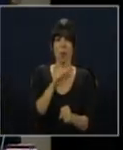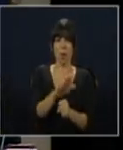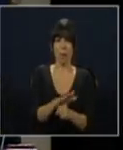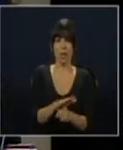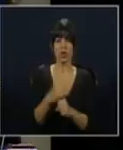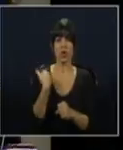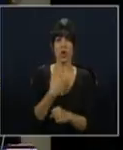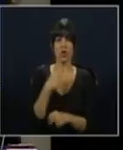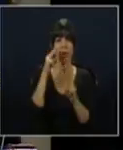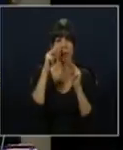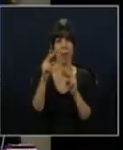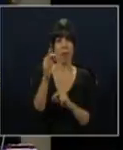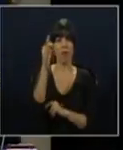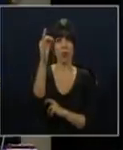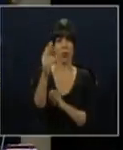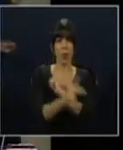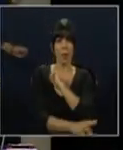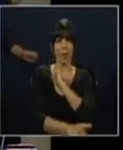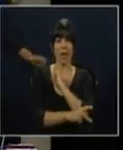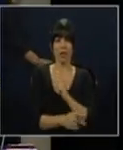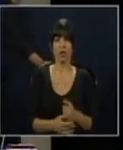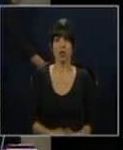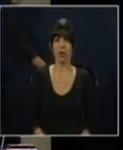que miramos el futuro del país.